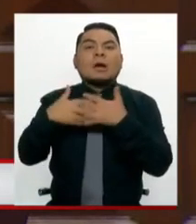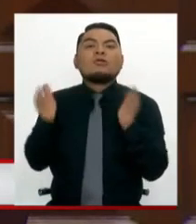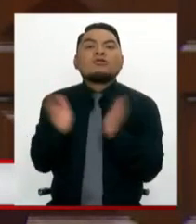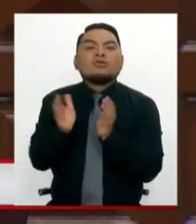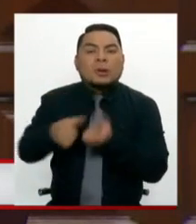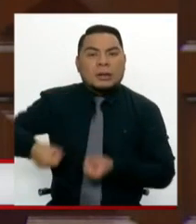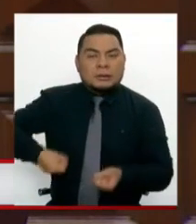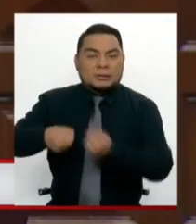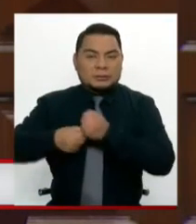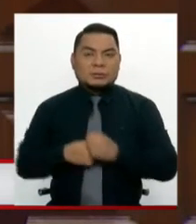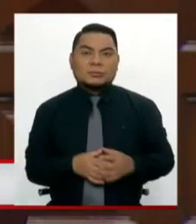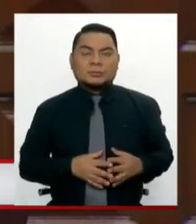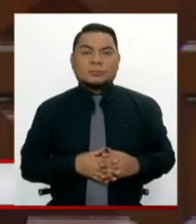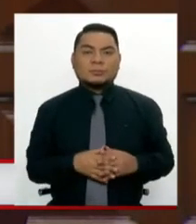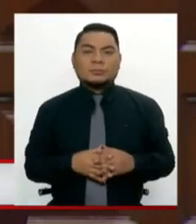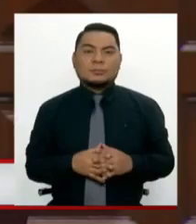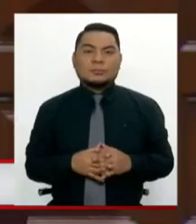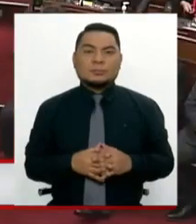productores.